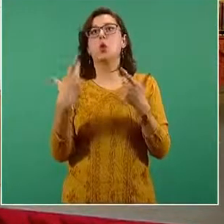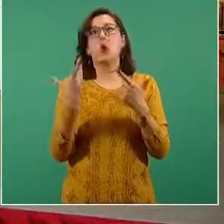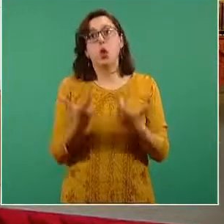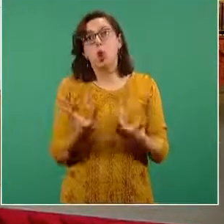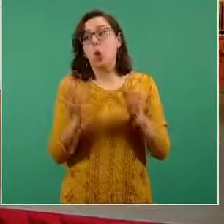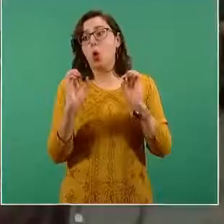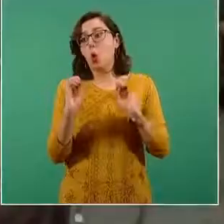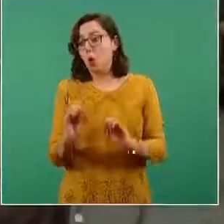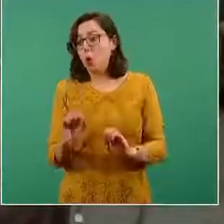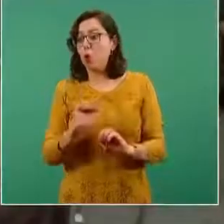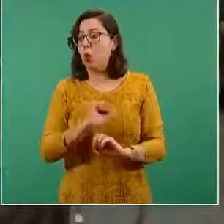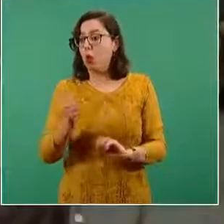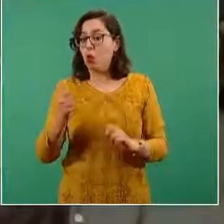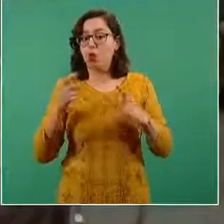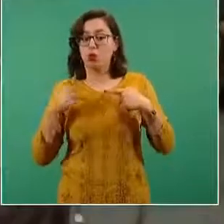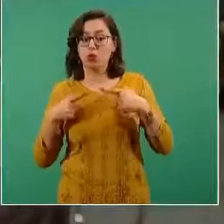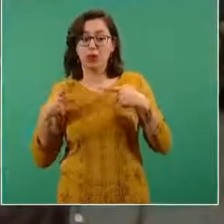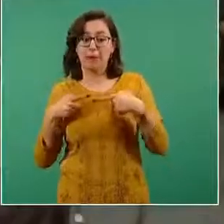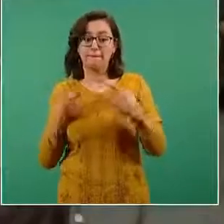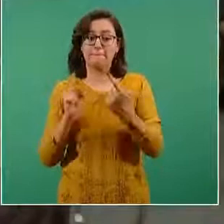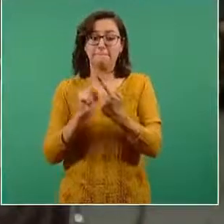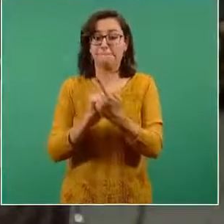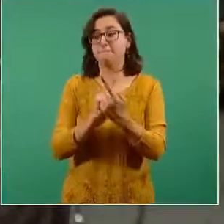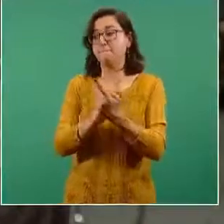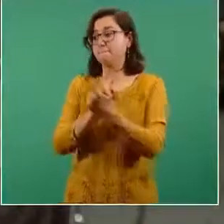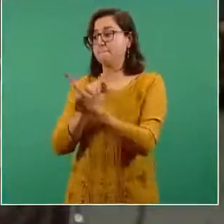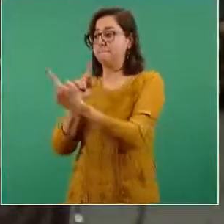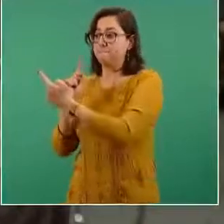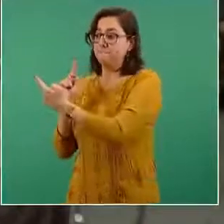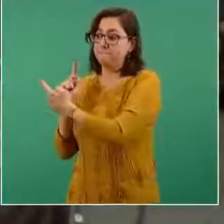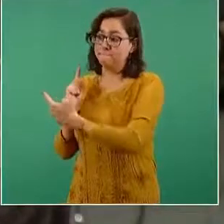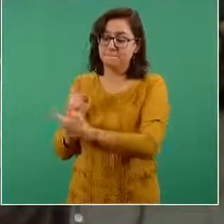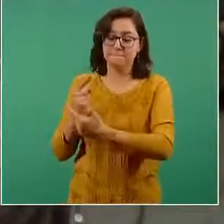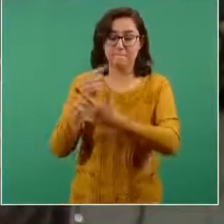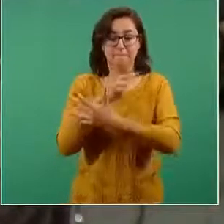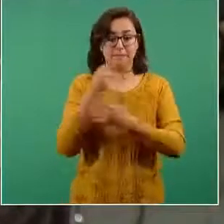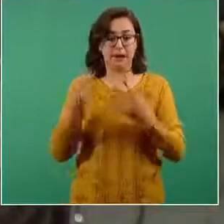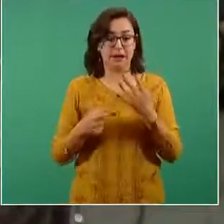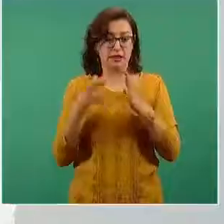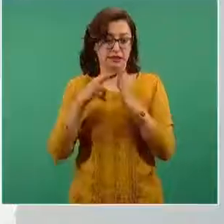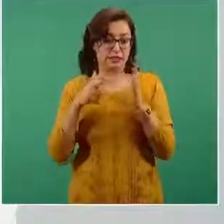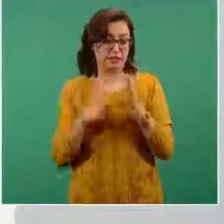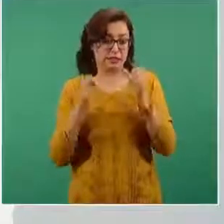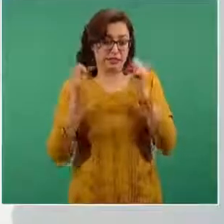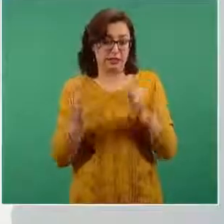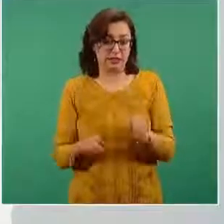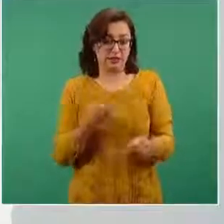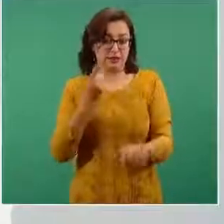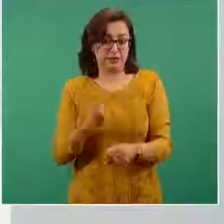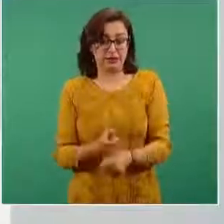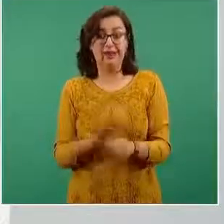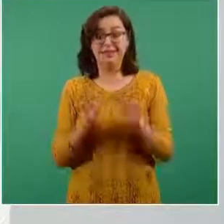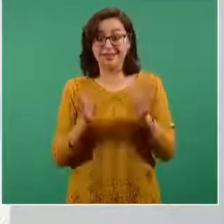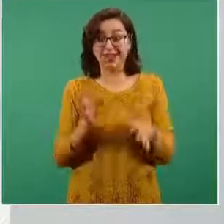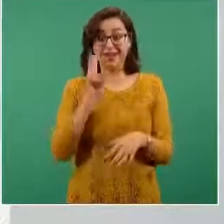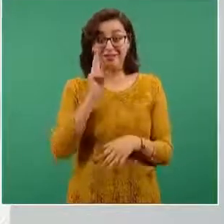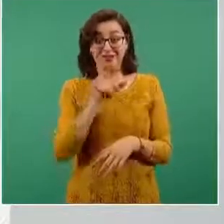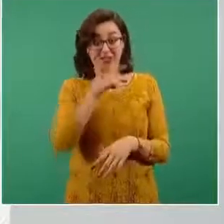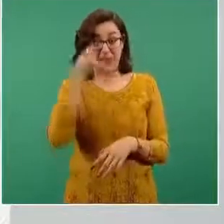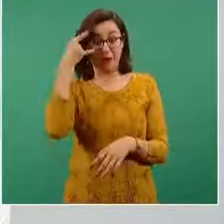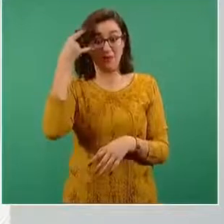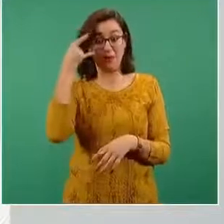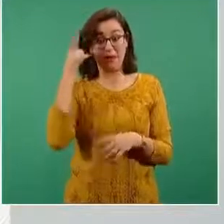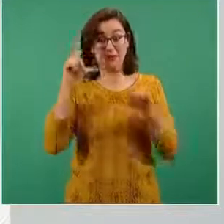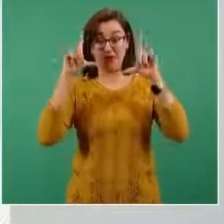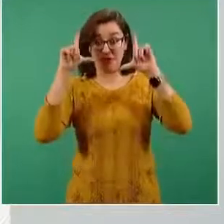tenemos que interrelacionarnos con otras personas, todas estas medidas de seguridad, ¿no? Ahí está la foto, por ejemplo, del estado que Campeche nos